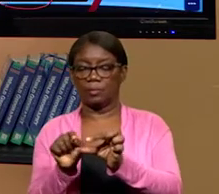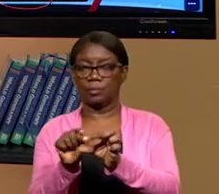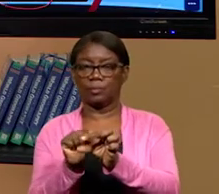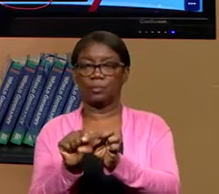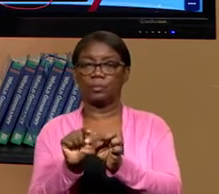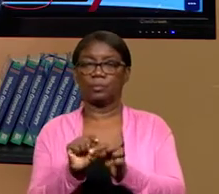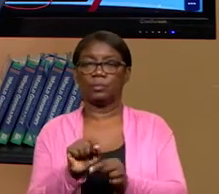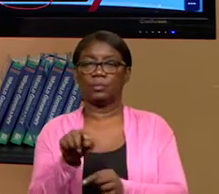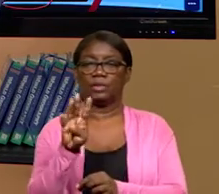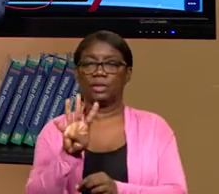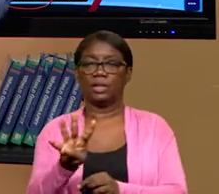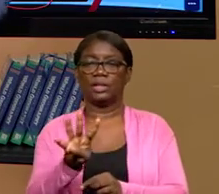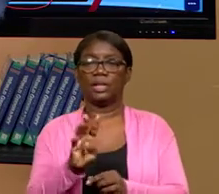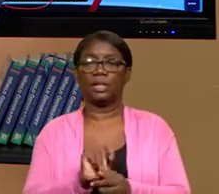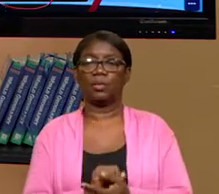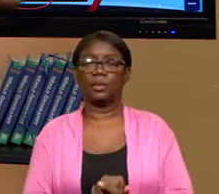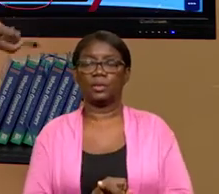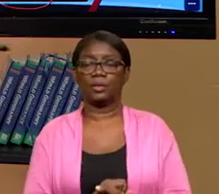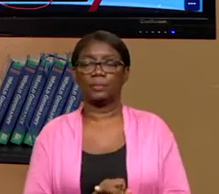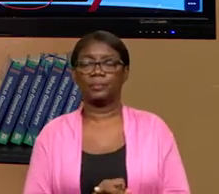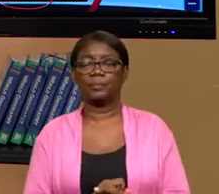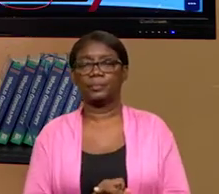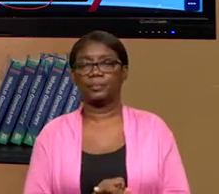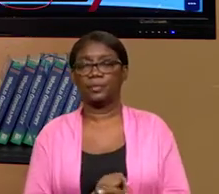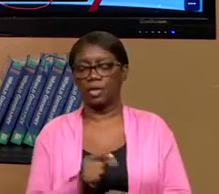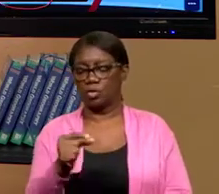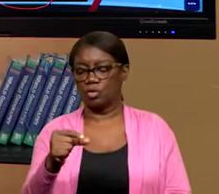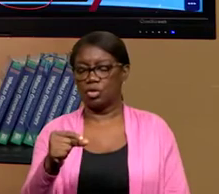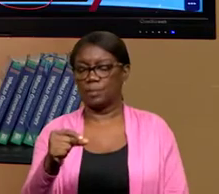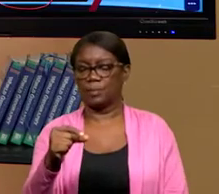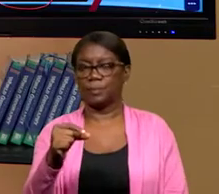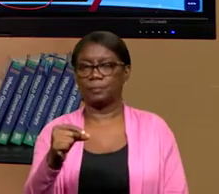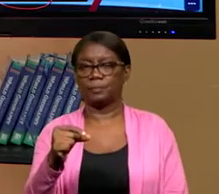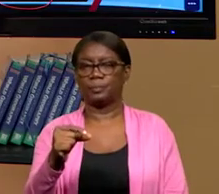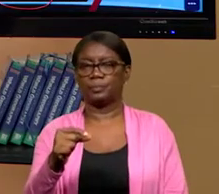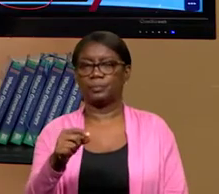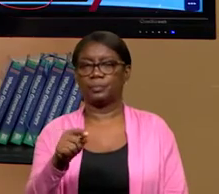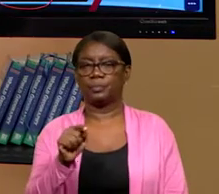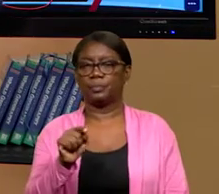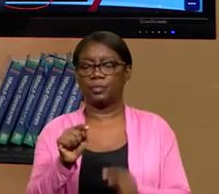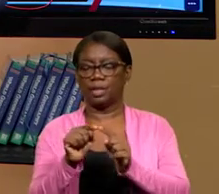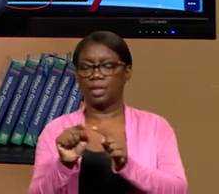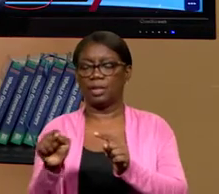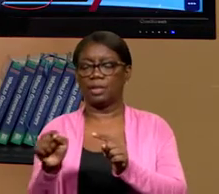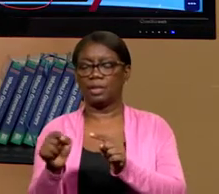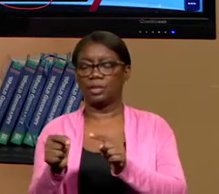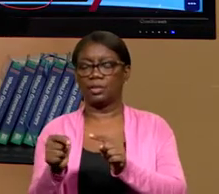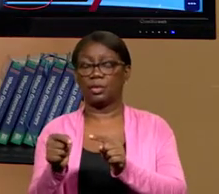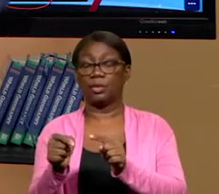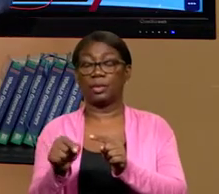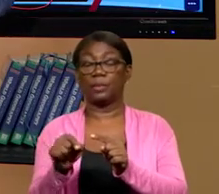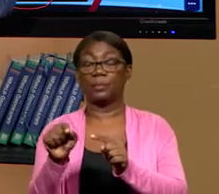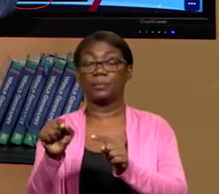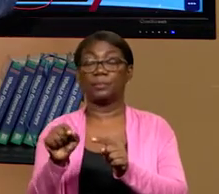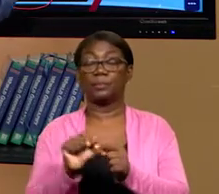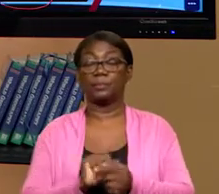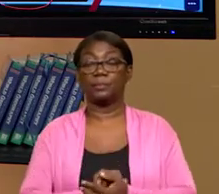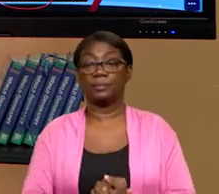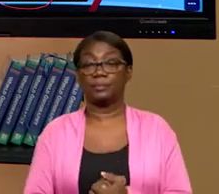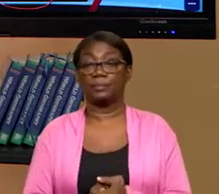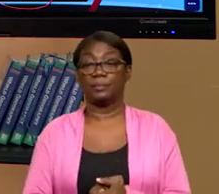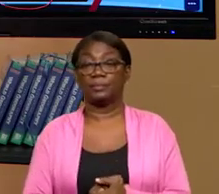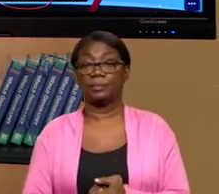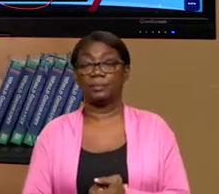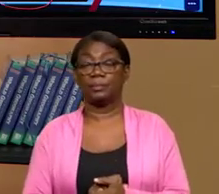¿ok? Que consta de un chip, transistores e interruptores, ¿verdad?